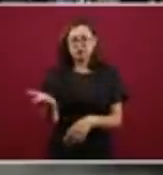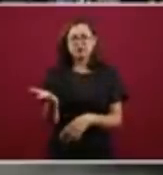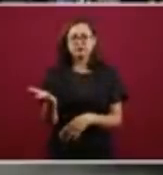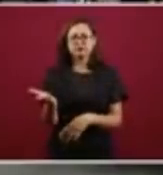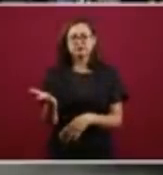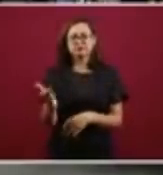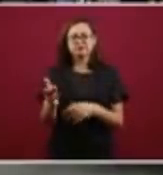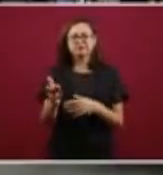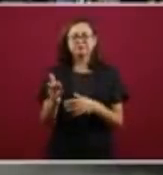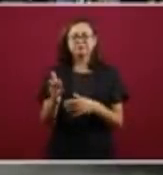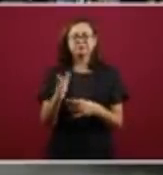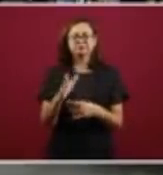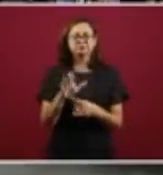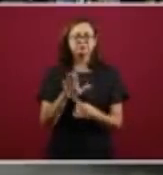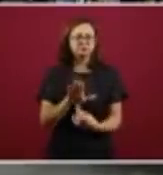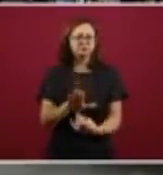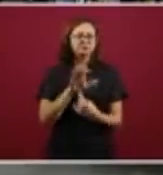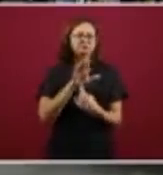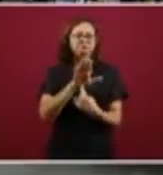cómo